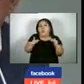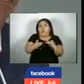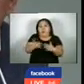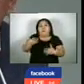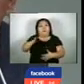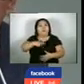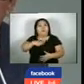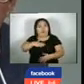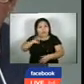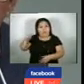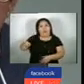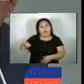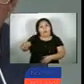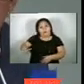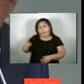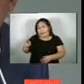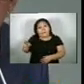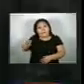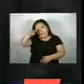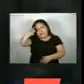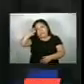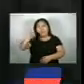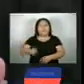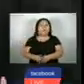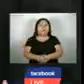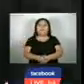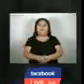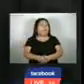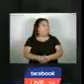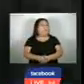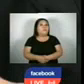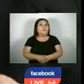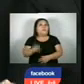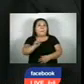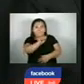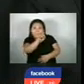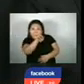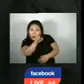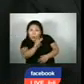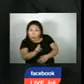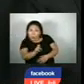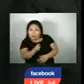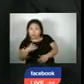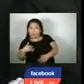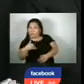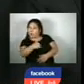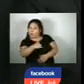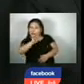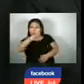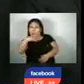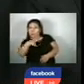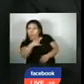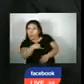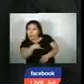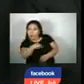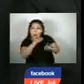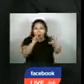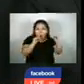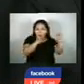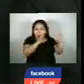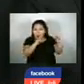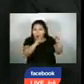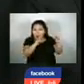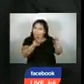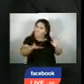que tiene el actual funcionario en este gobierno. ¿En ningún momento algún ministro, viceministro le comentó que